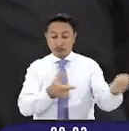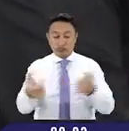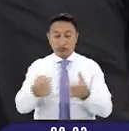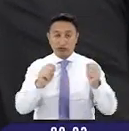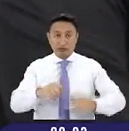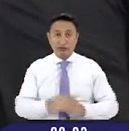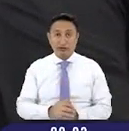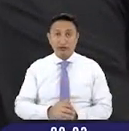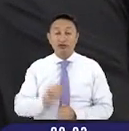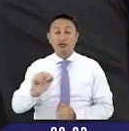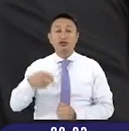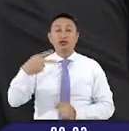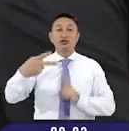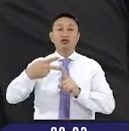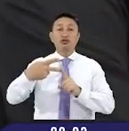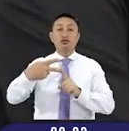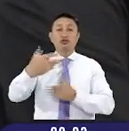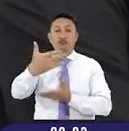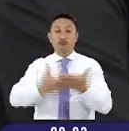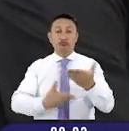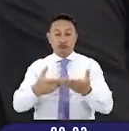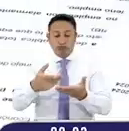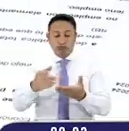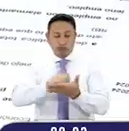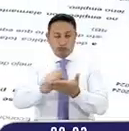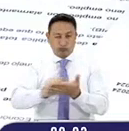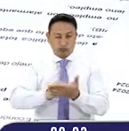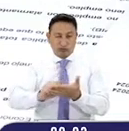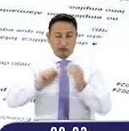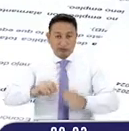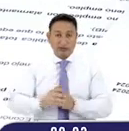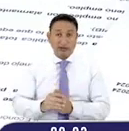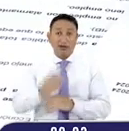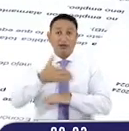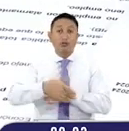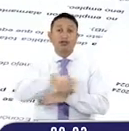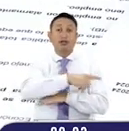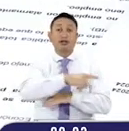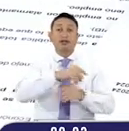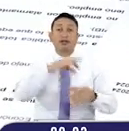para elaborar un segundo y definitivo informe que pasará a votación